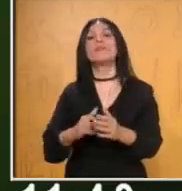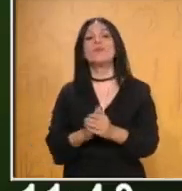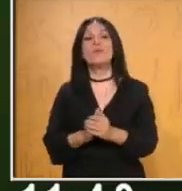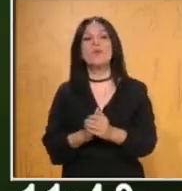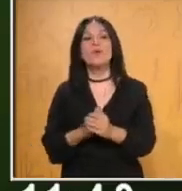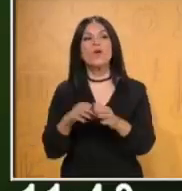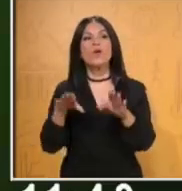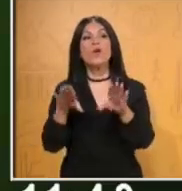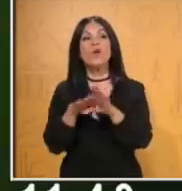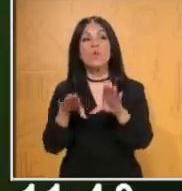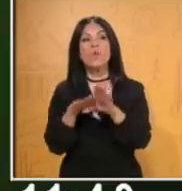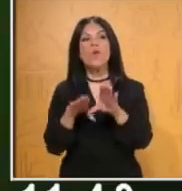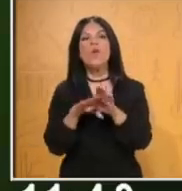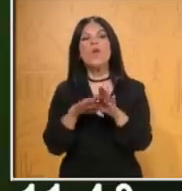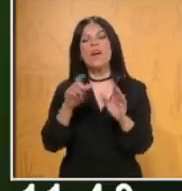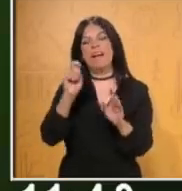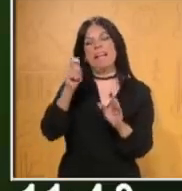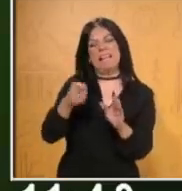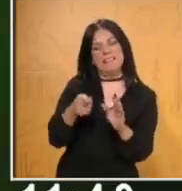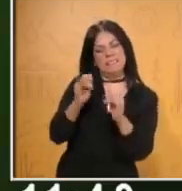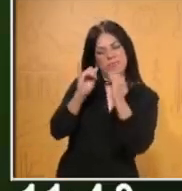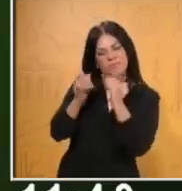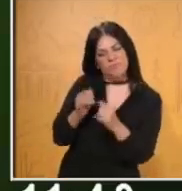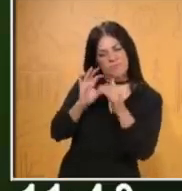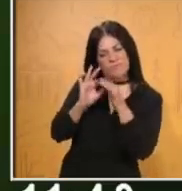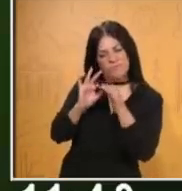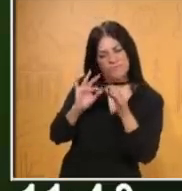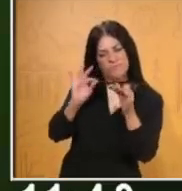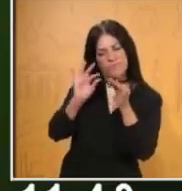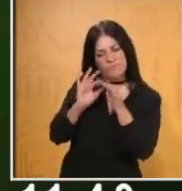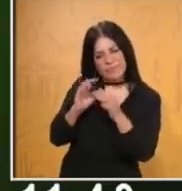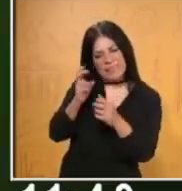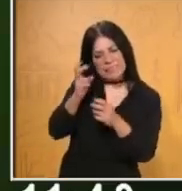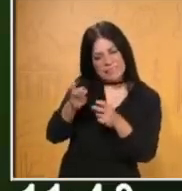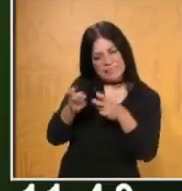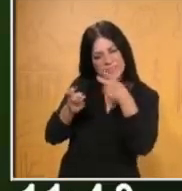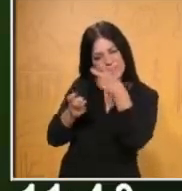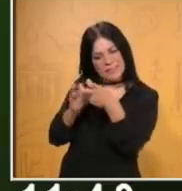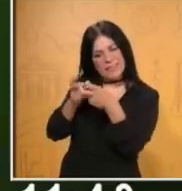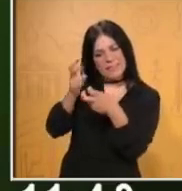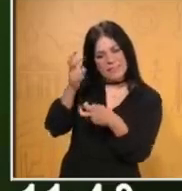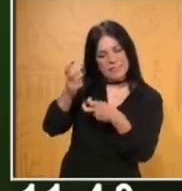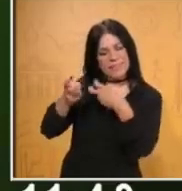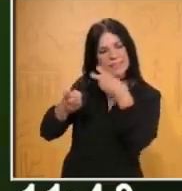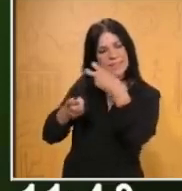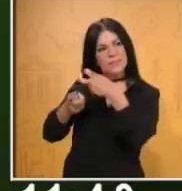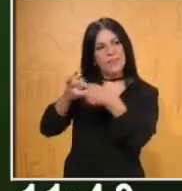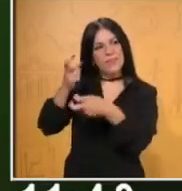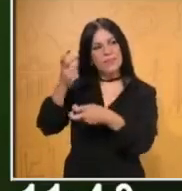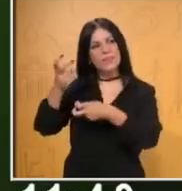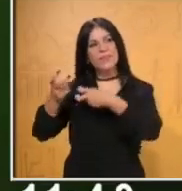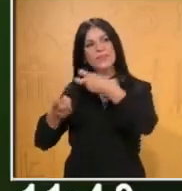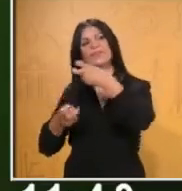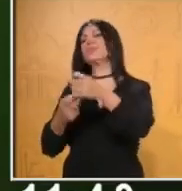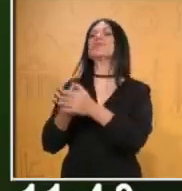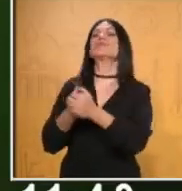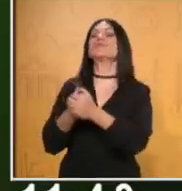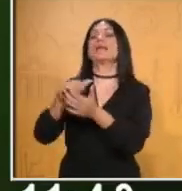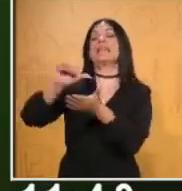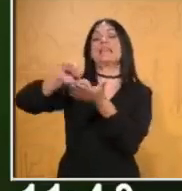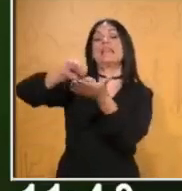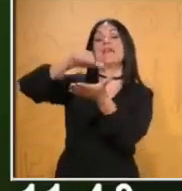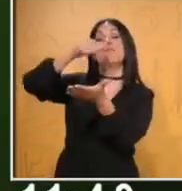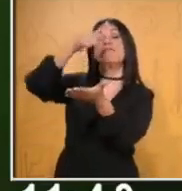pista muy importante. ¿Lo recuerda, maestra? Sí, era un enano. El